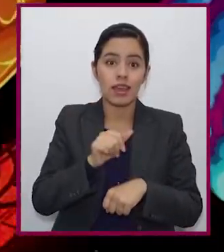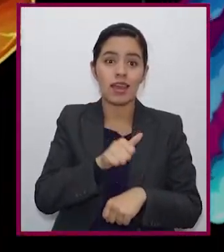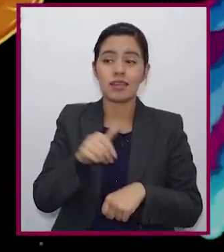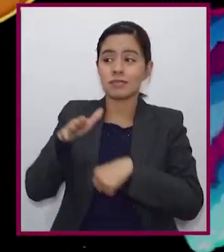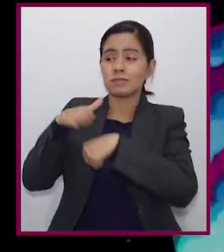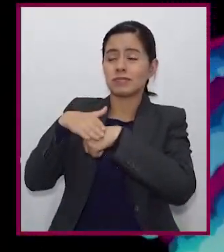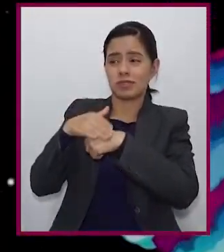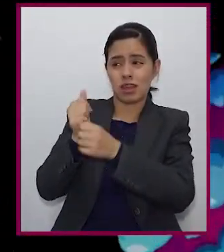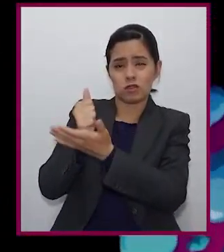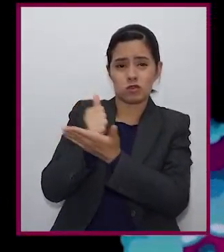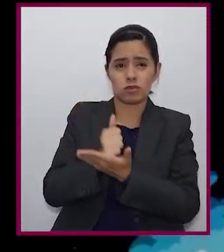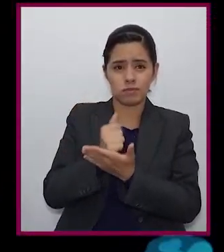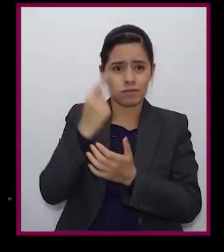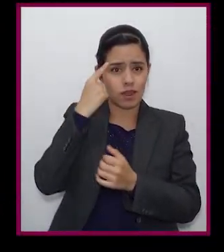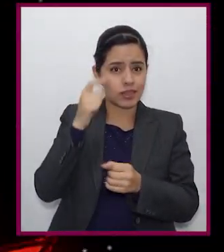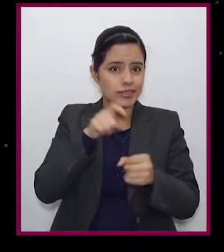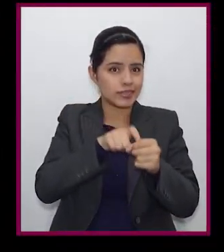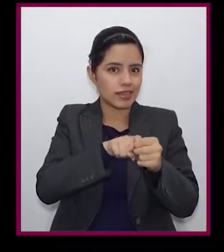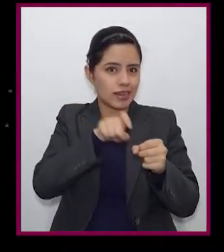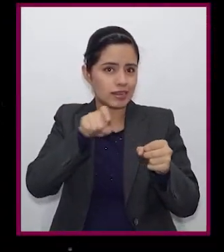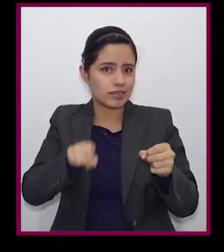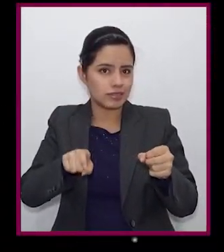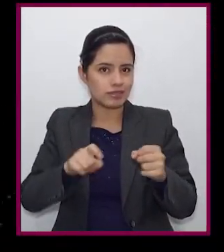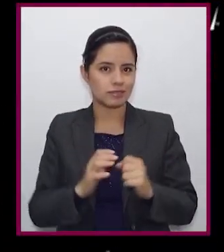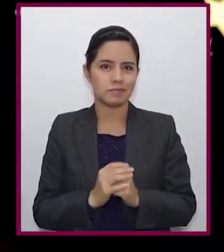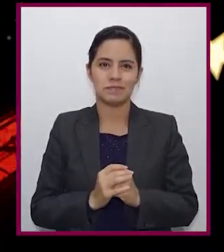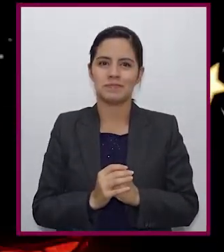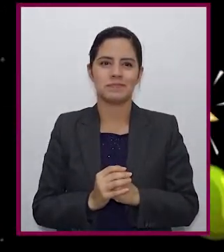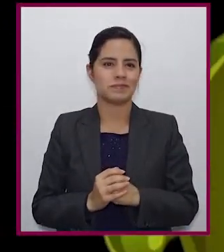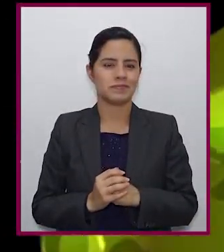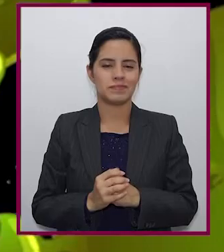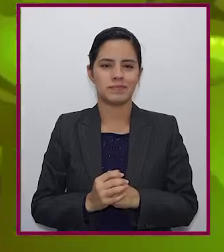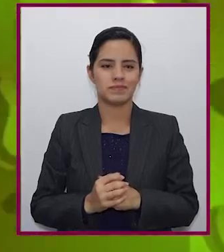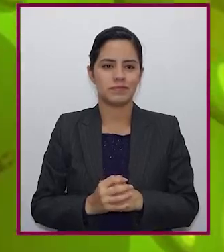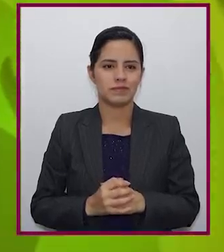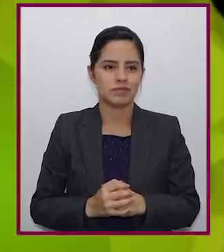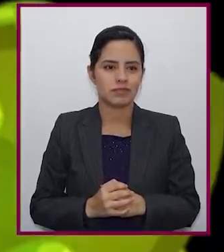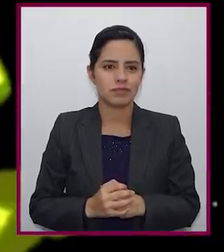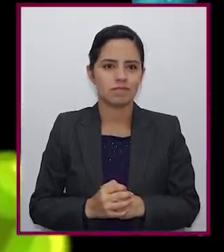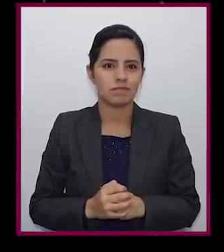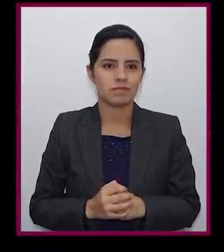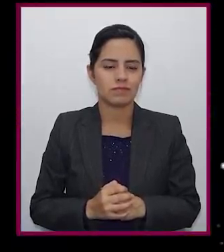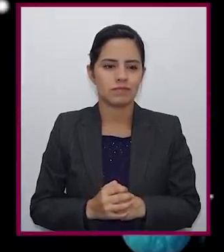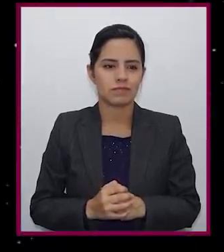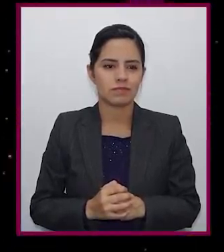que hablarle a un especialista para salir del oso que hicieron.